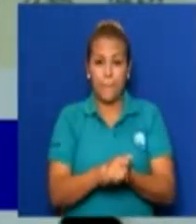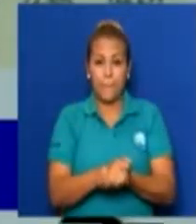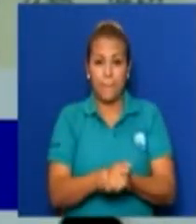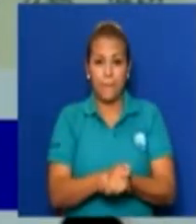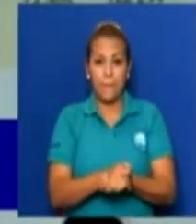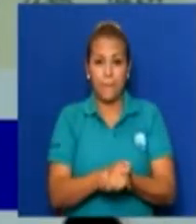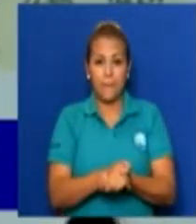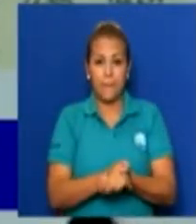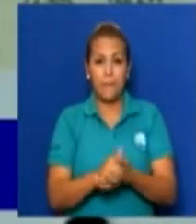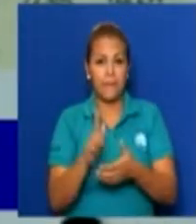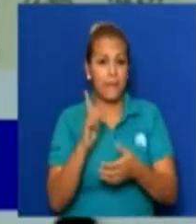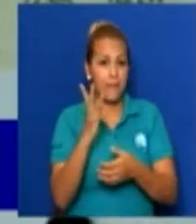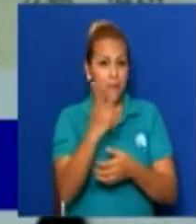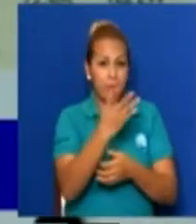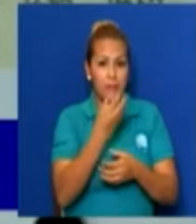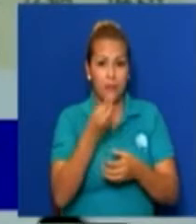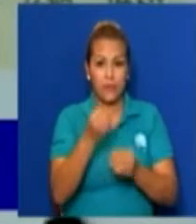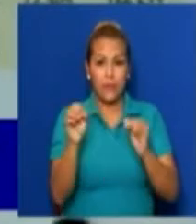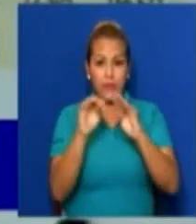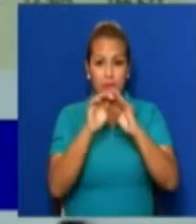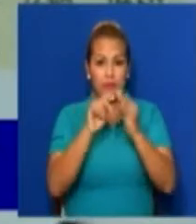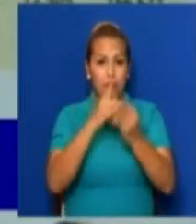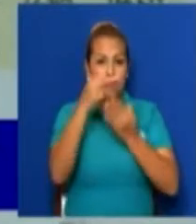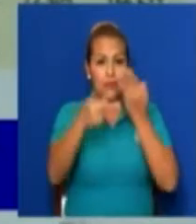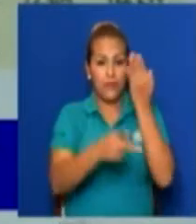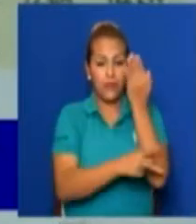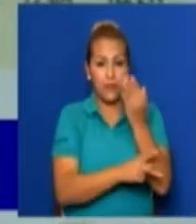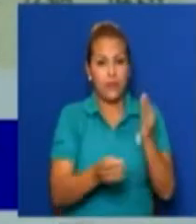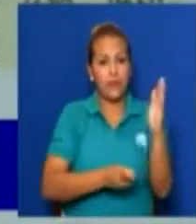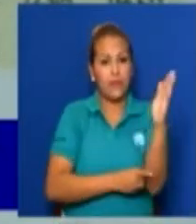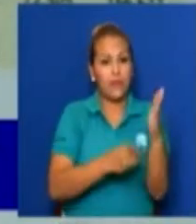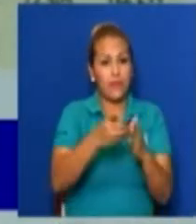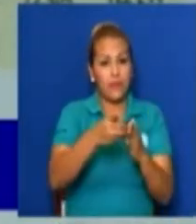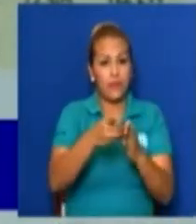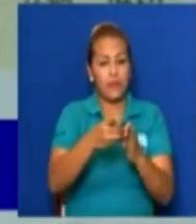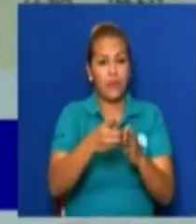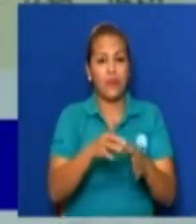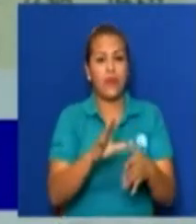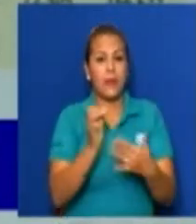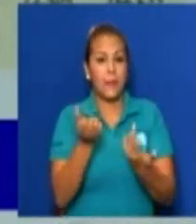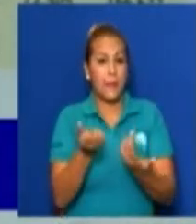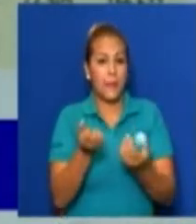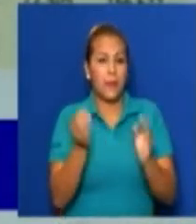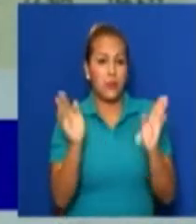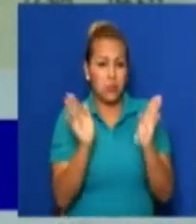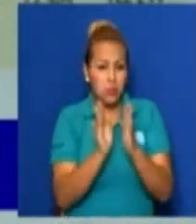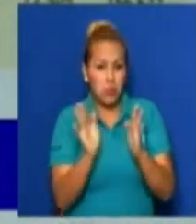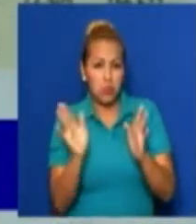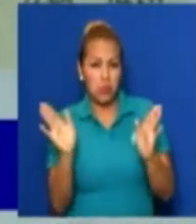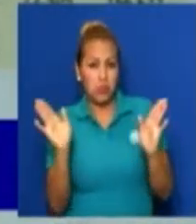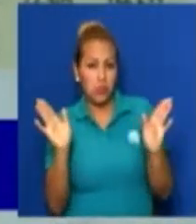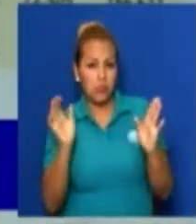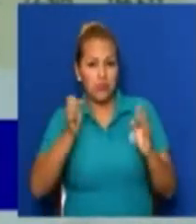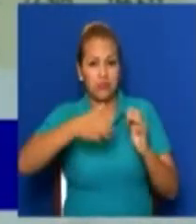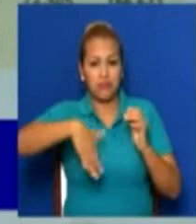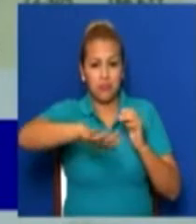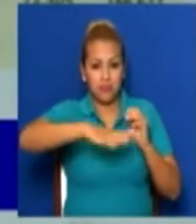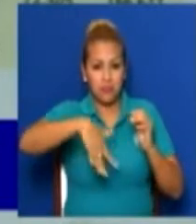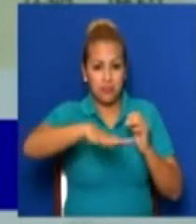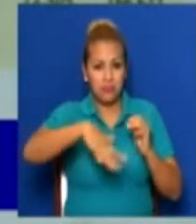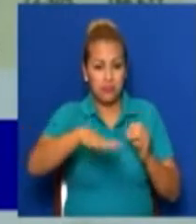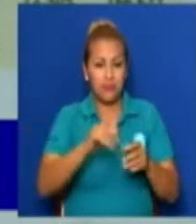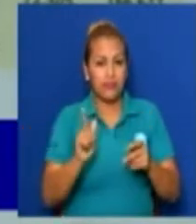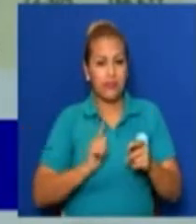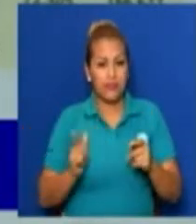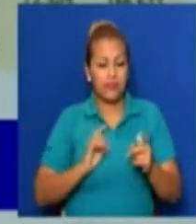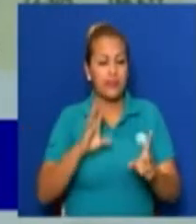quedémonos ahí, todos los programas de desarrollo microeconómico, microsocial, tienen como eje principal